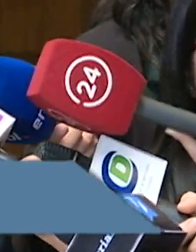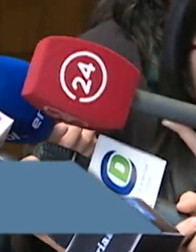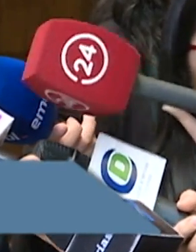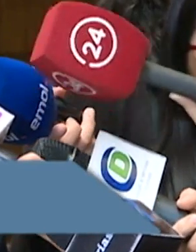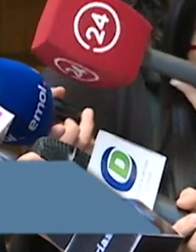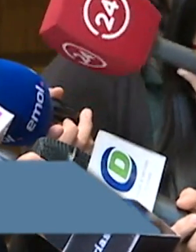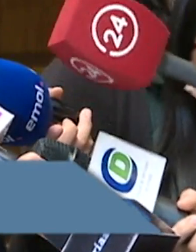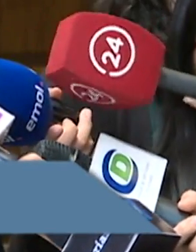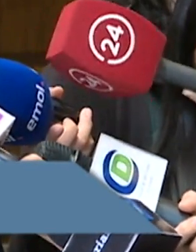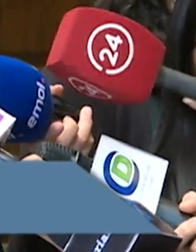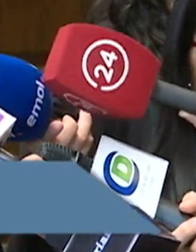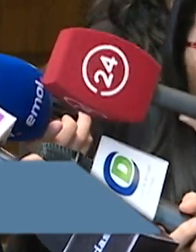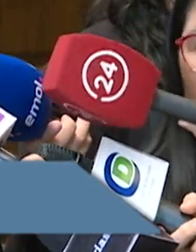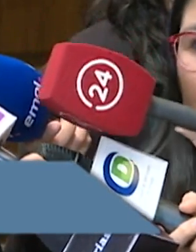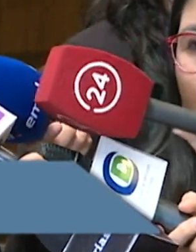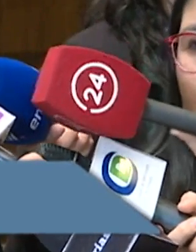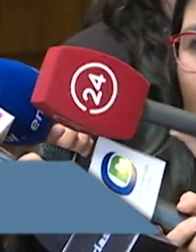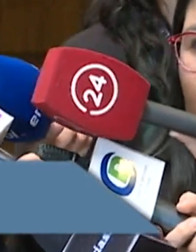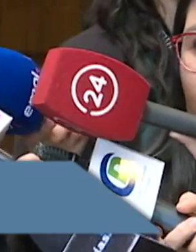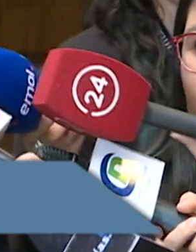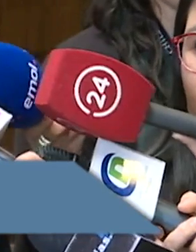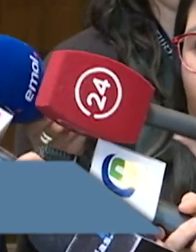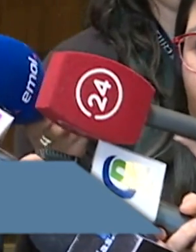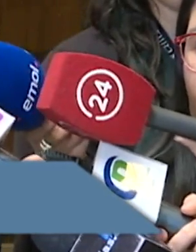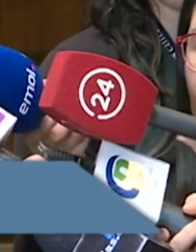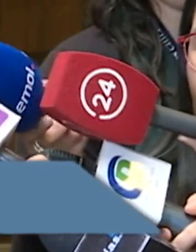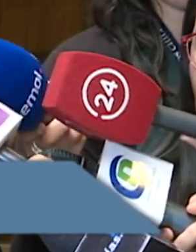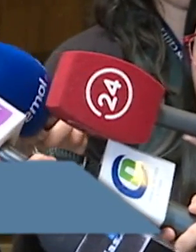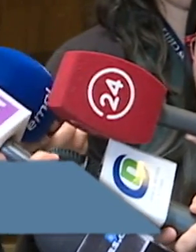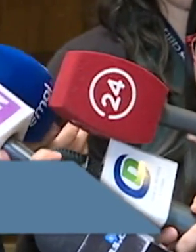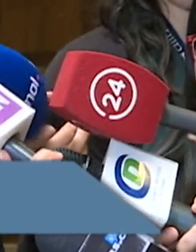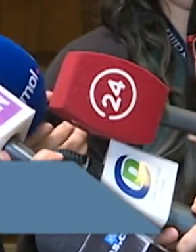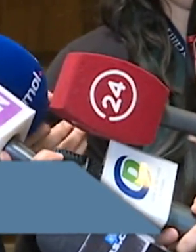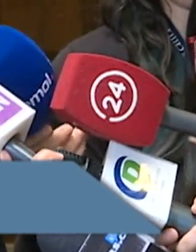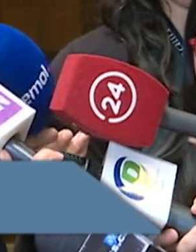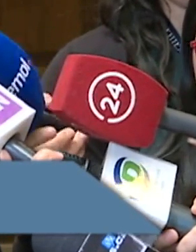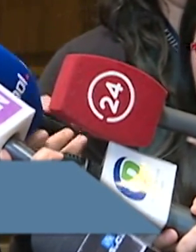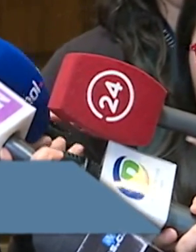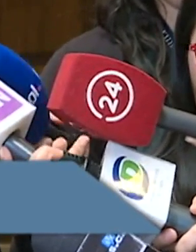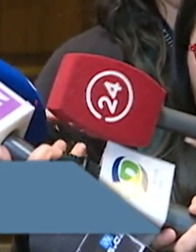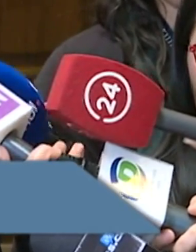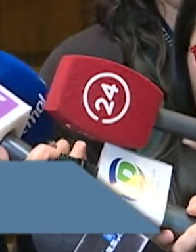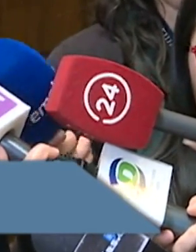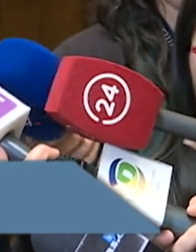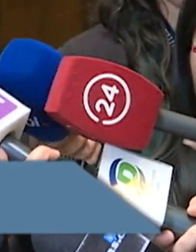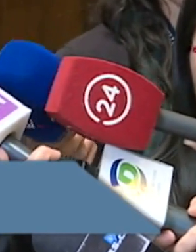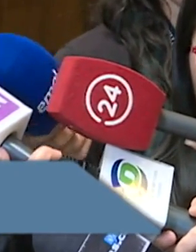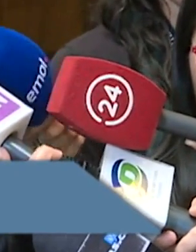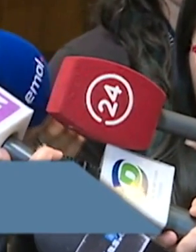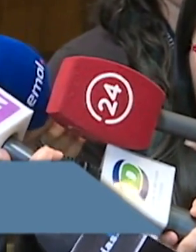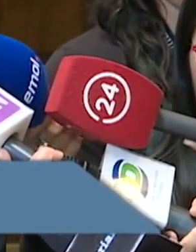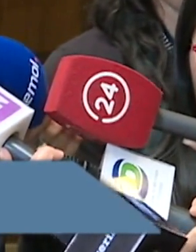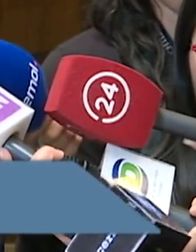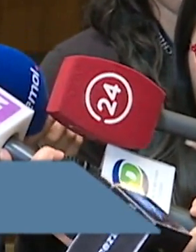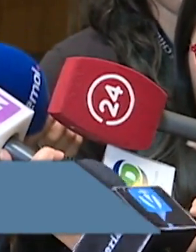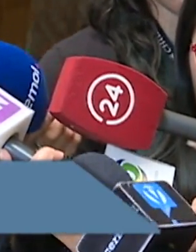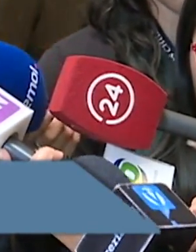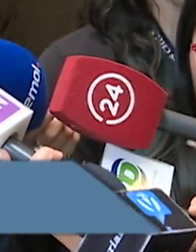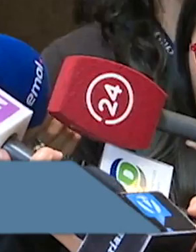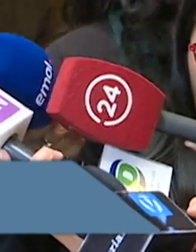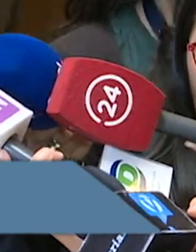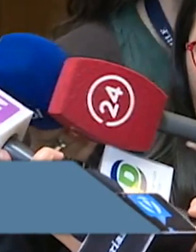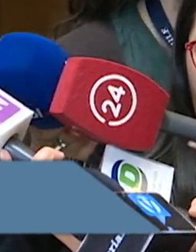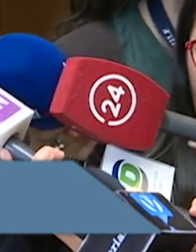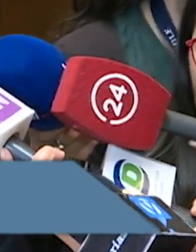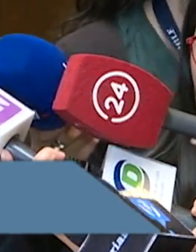se le puede cobrar a usted por lo que consumió por el tiempo que estuvo o por tramo vencido es decir si usted está en un estacionamiento que cobra